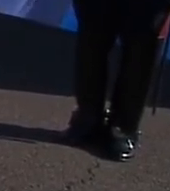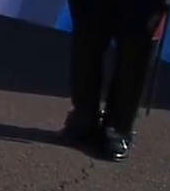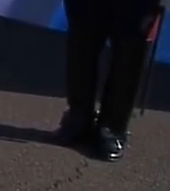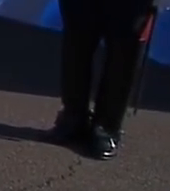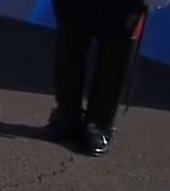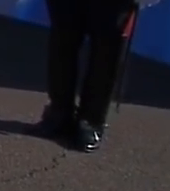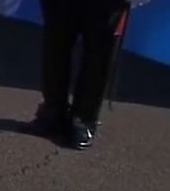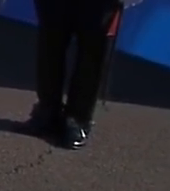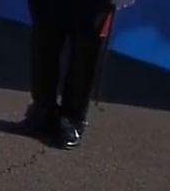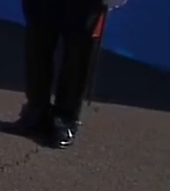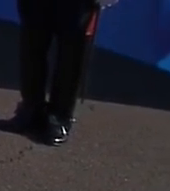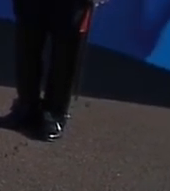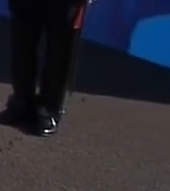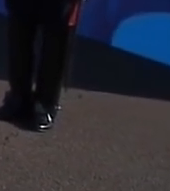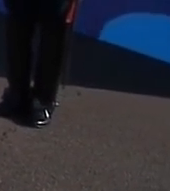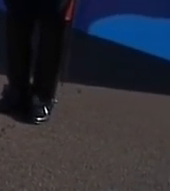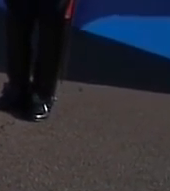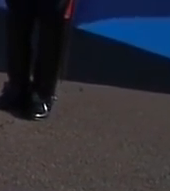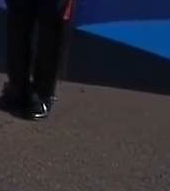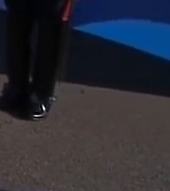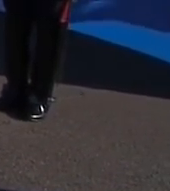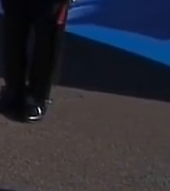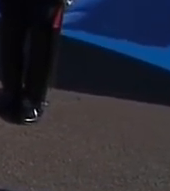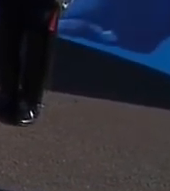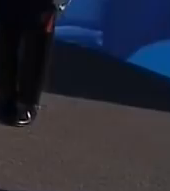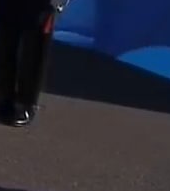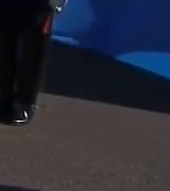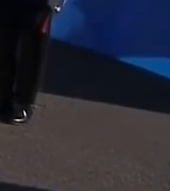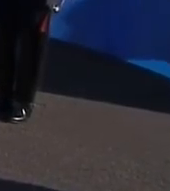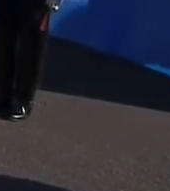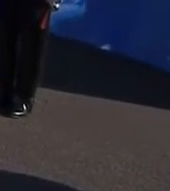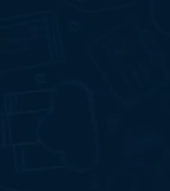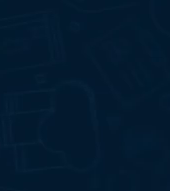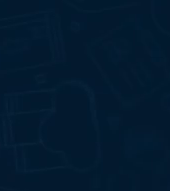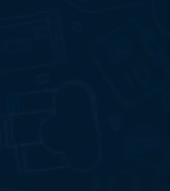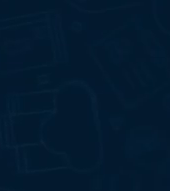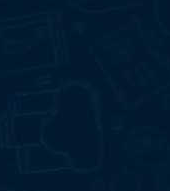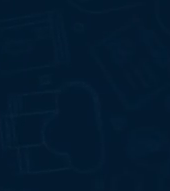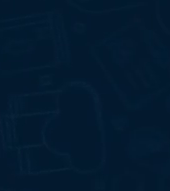porque nuestra Fuerza Aérea realizará un desfile sobre la ciudad de Rosario. Allí vamos.